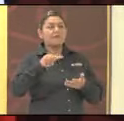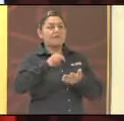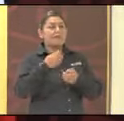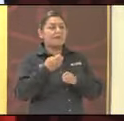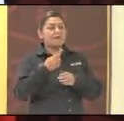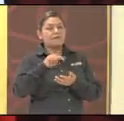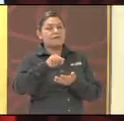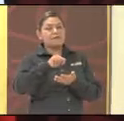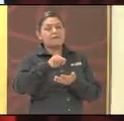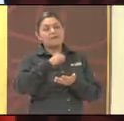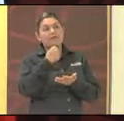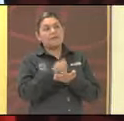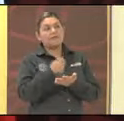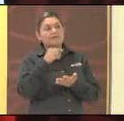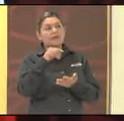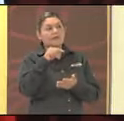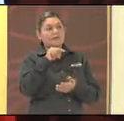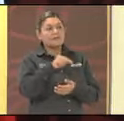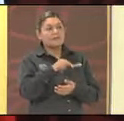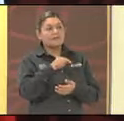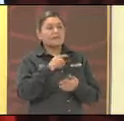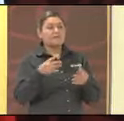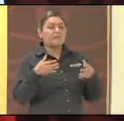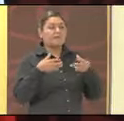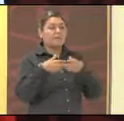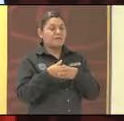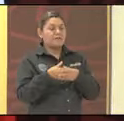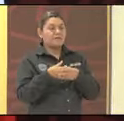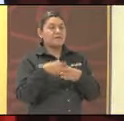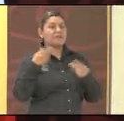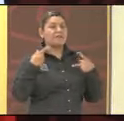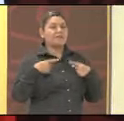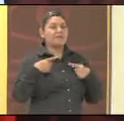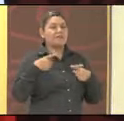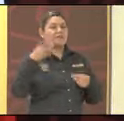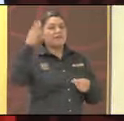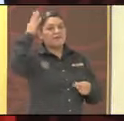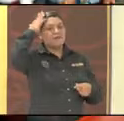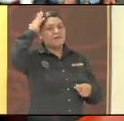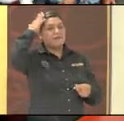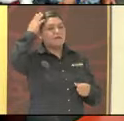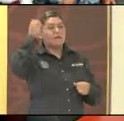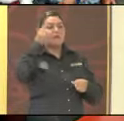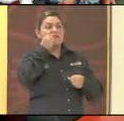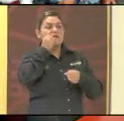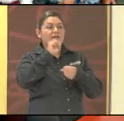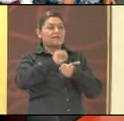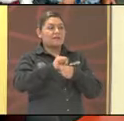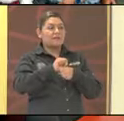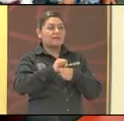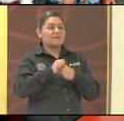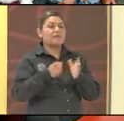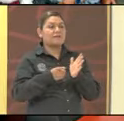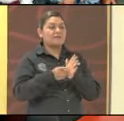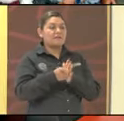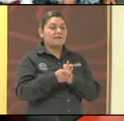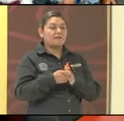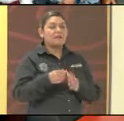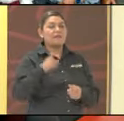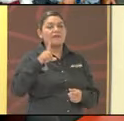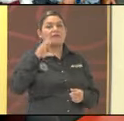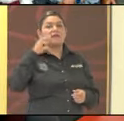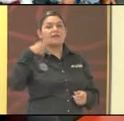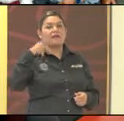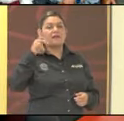IMEPLAN. Ahí estuvo presidida esta reunión por la titular de la Secretaría de Desarrollo Urbano y Medio Ambiente, la arquitecta Karina